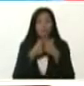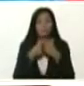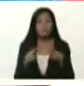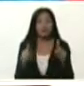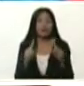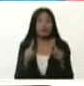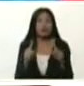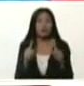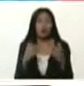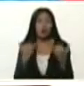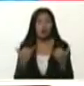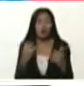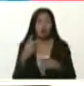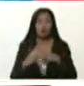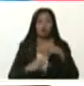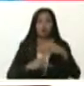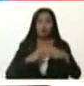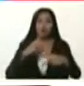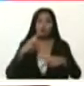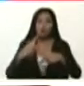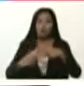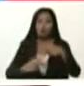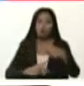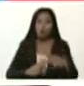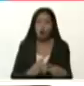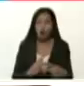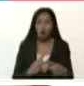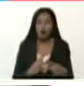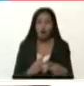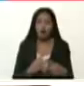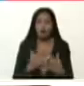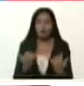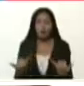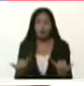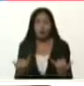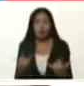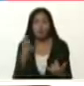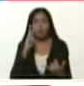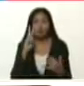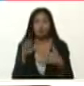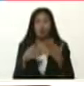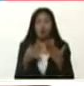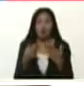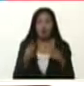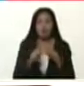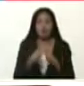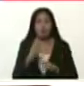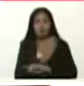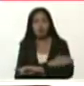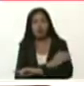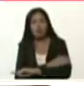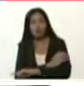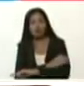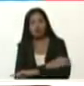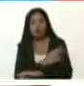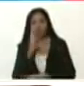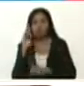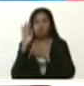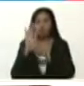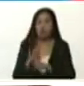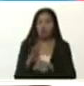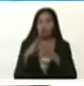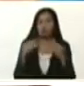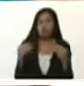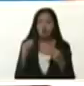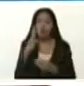con este proceso de derivación en el extremismo de derecha de la oposición, todos